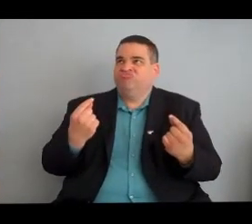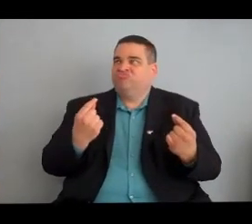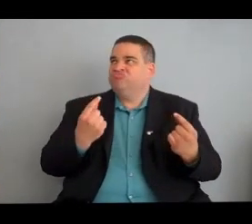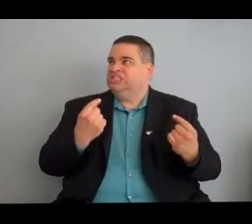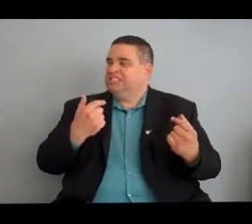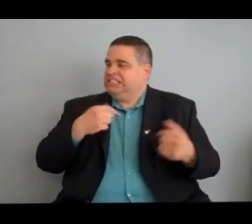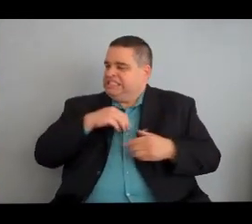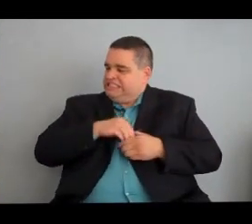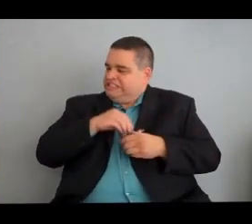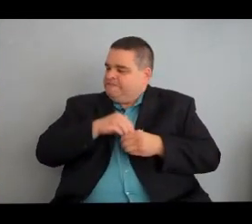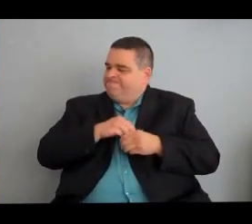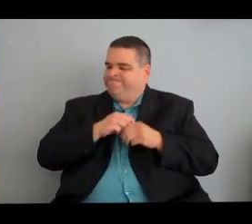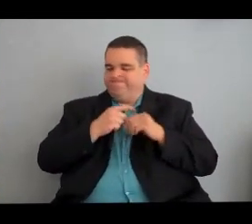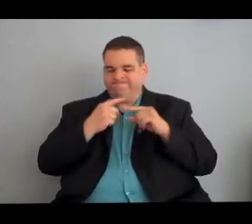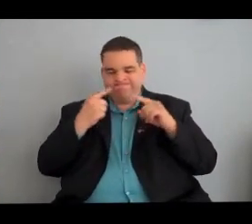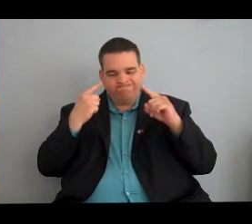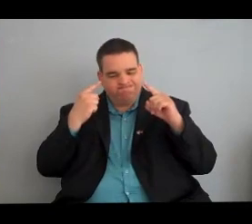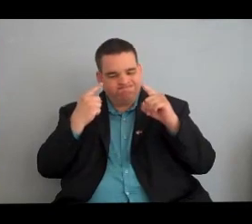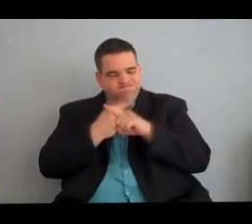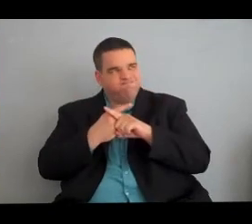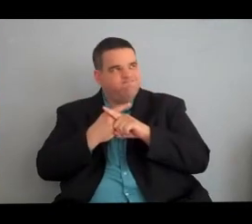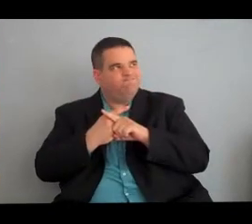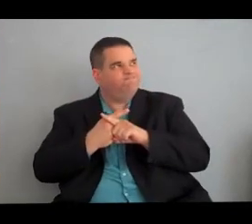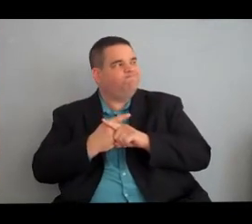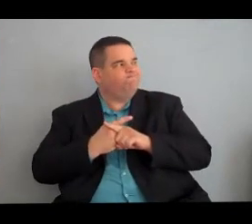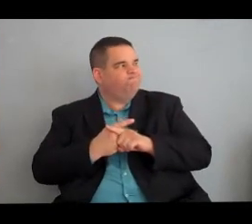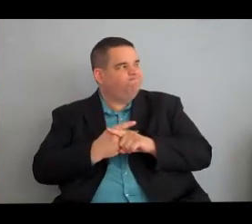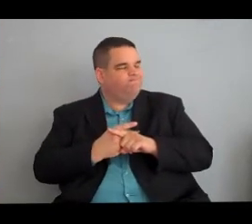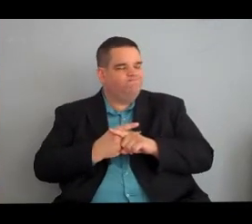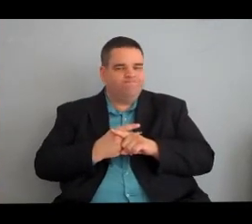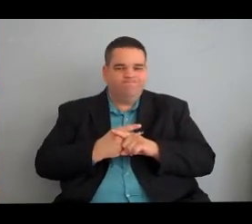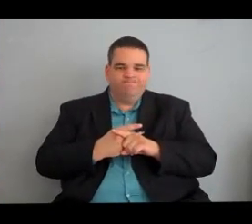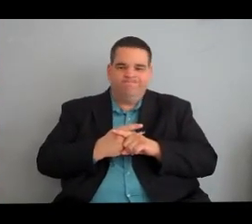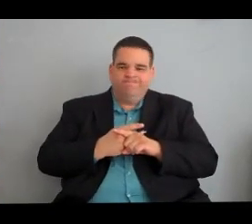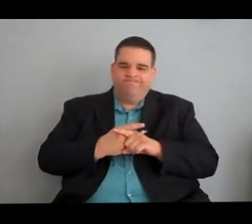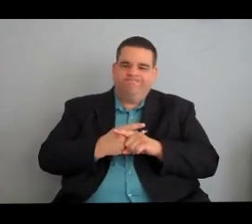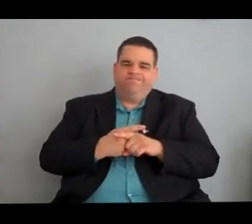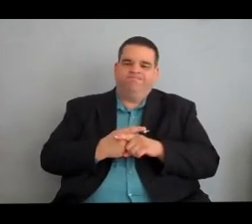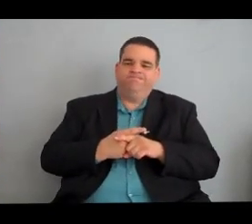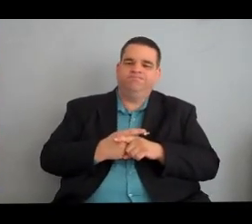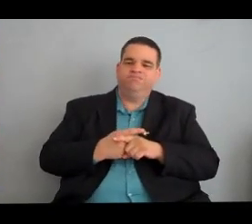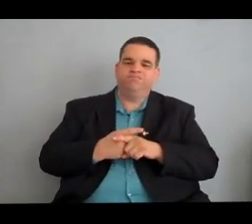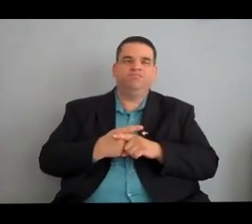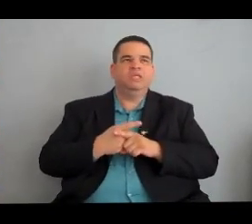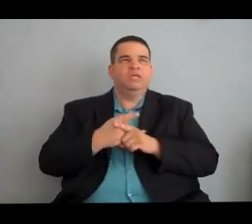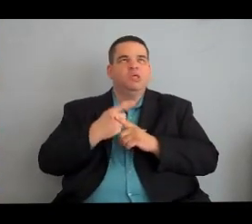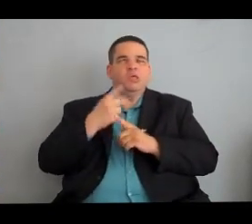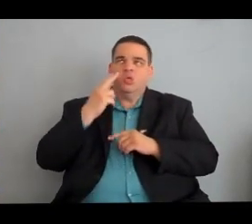Miro en la ventana.